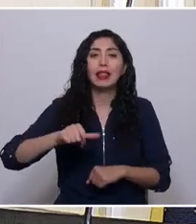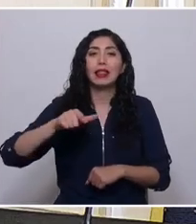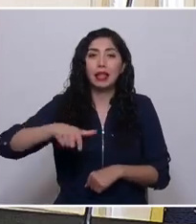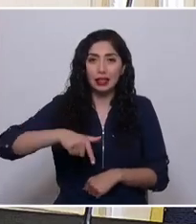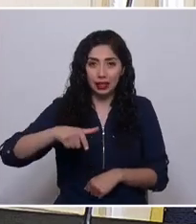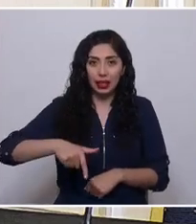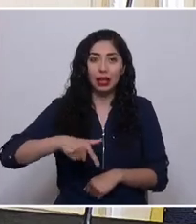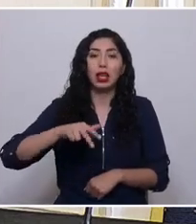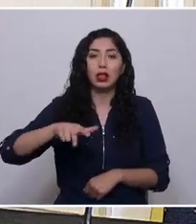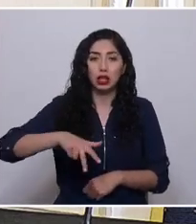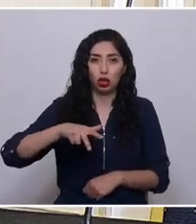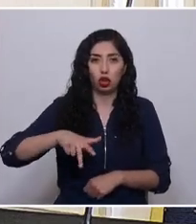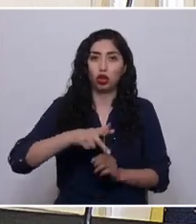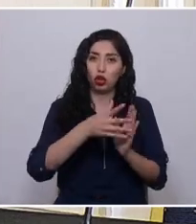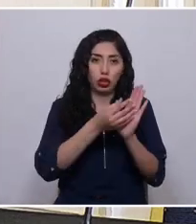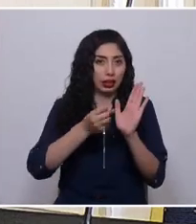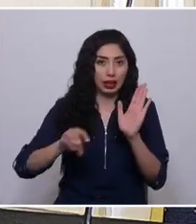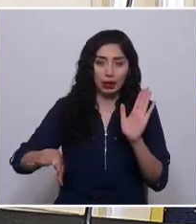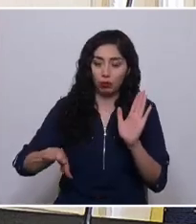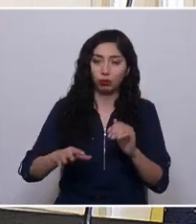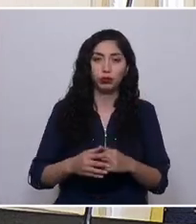y 18.